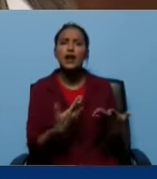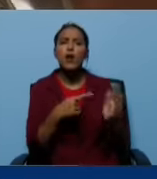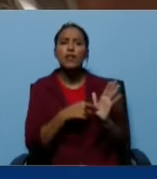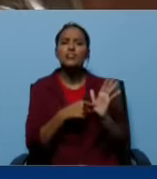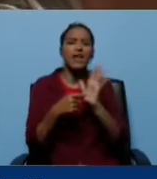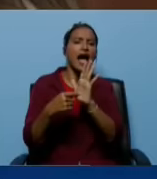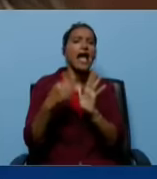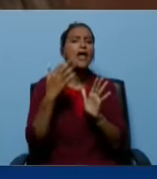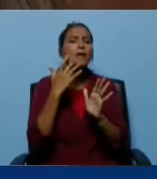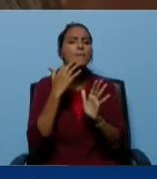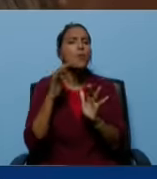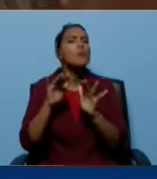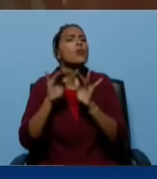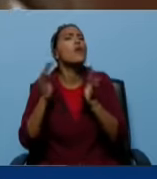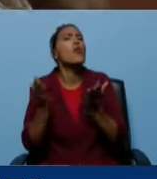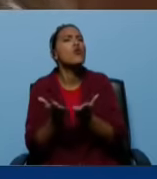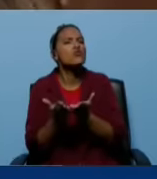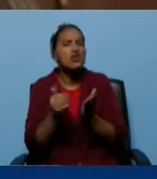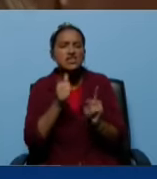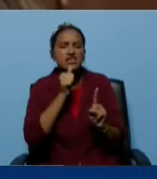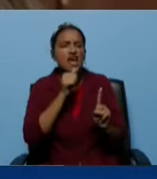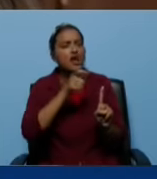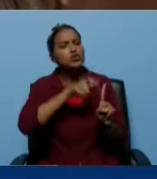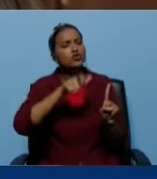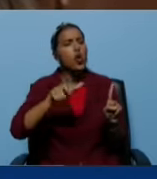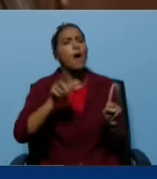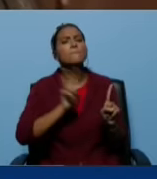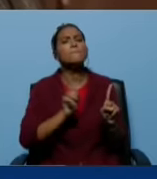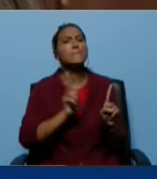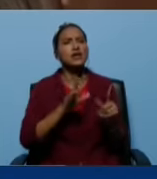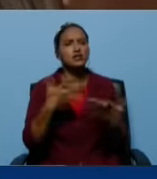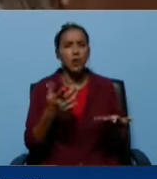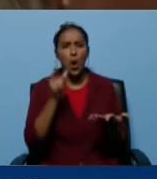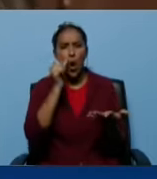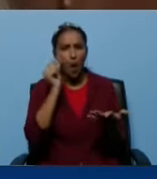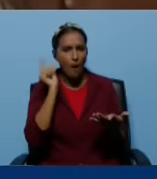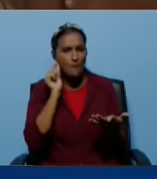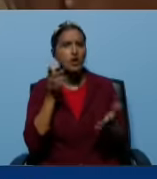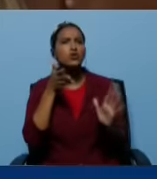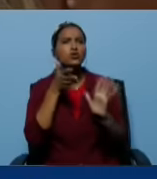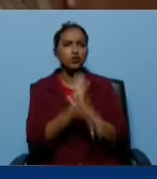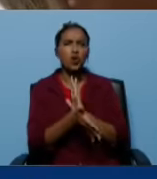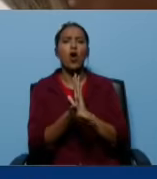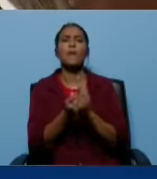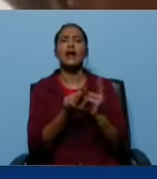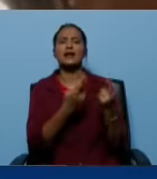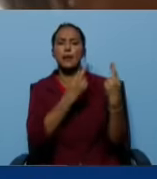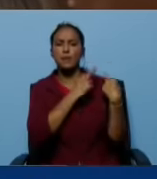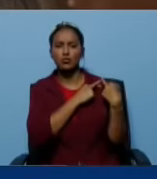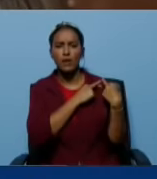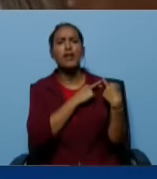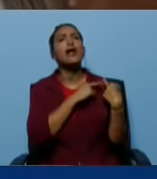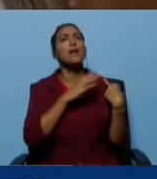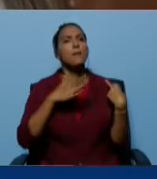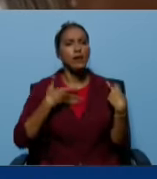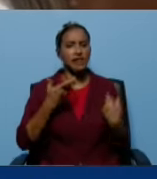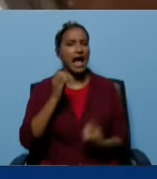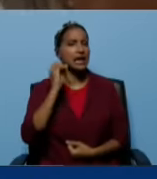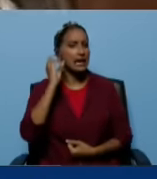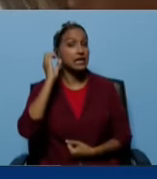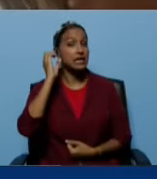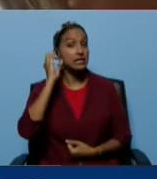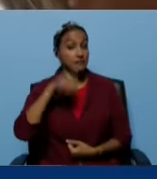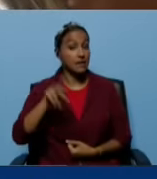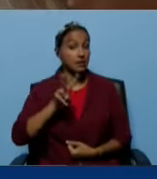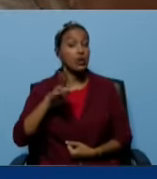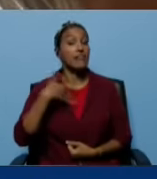demostrar que son los venezolanos o los de cualquier país los responsables y que están en la capacidad de poder resolver sus propios problemas sin